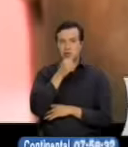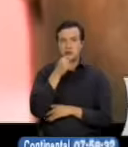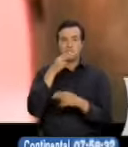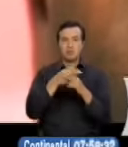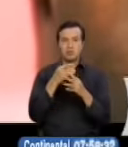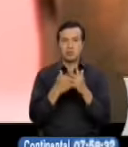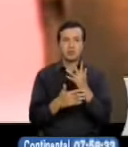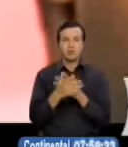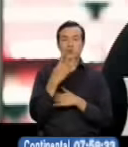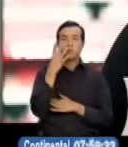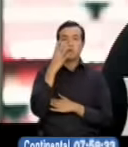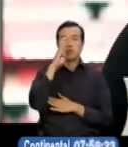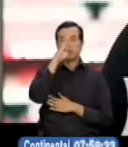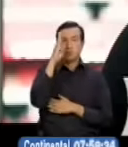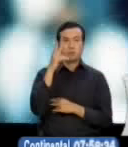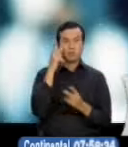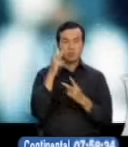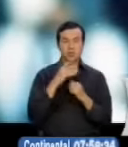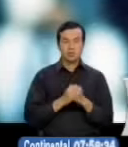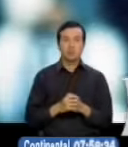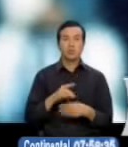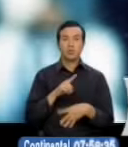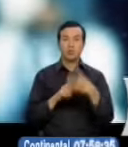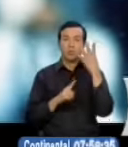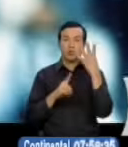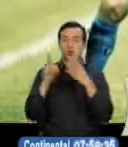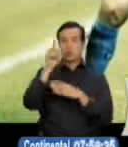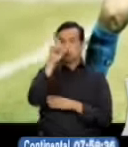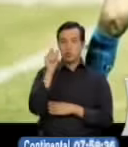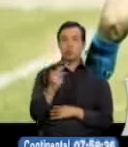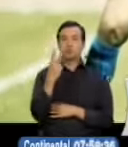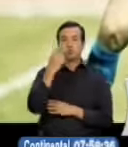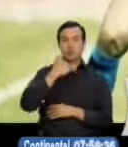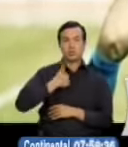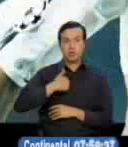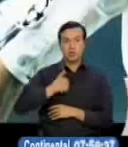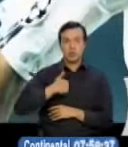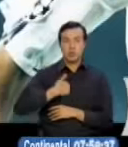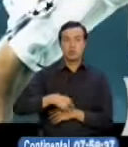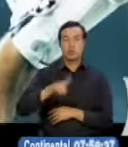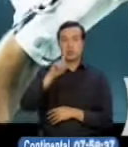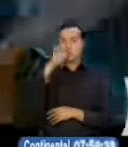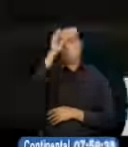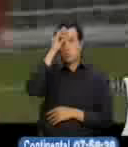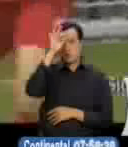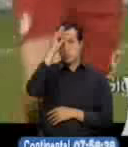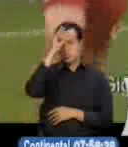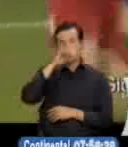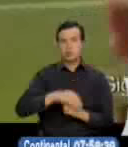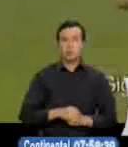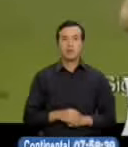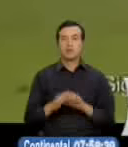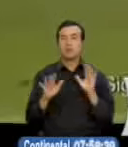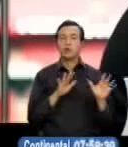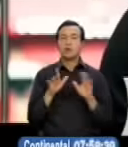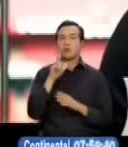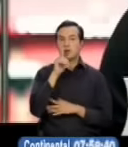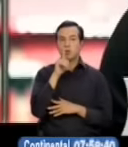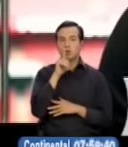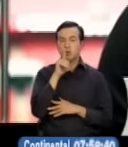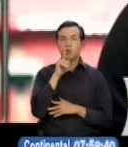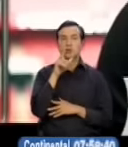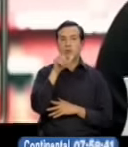nombres de 4 brasileños, 4 italianos, 2 argentinos y un francés. En la portería,